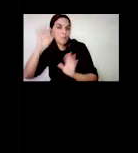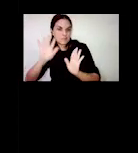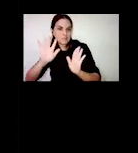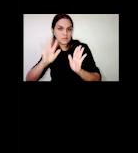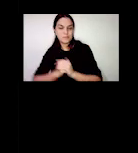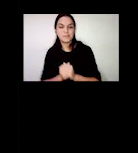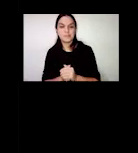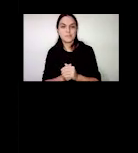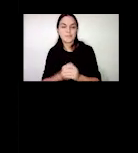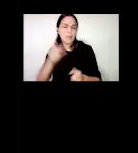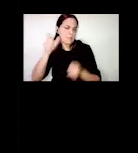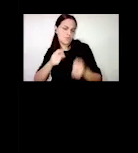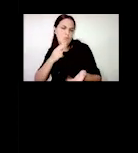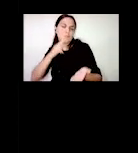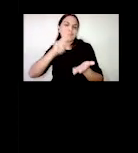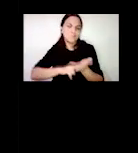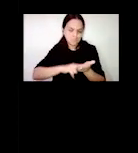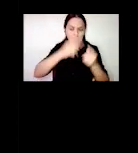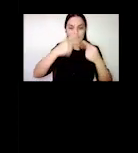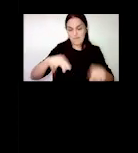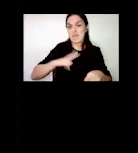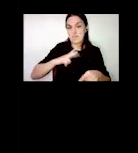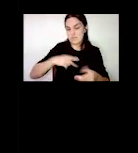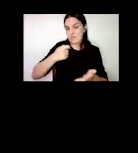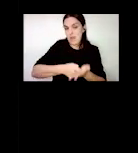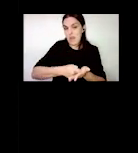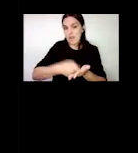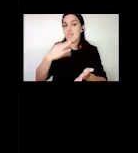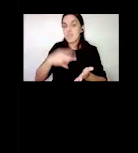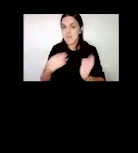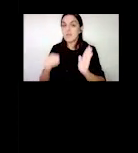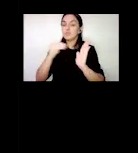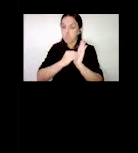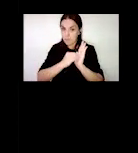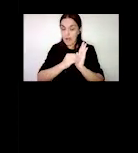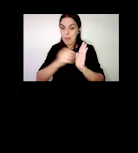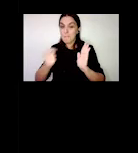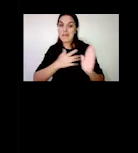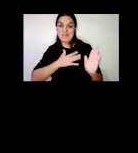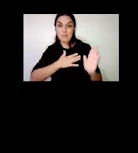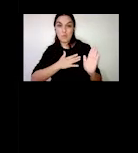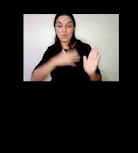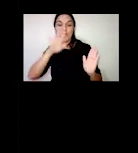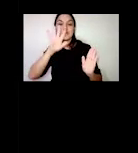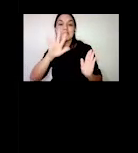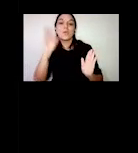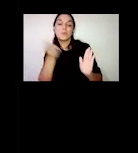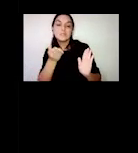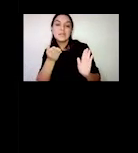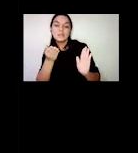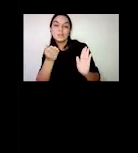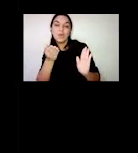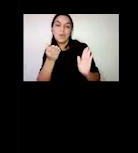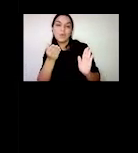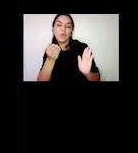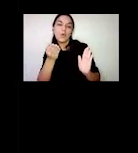todo contribuyente de bienes personales tendrá que sumar a su patrimonio el 5% calculado